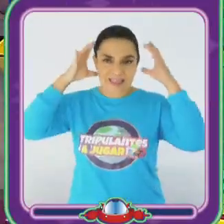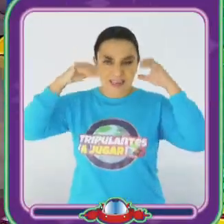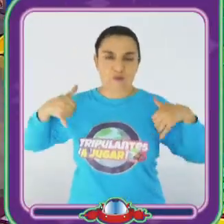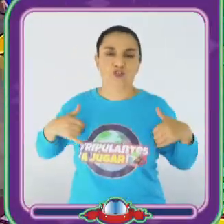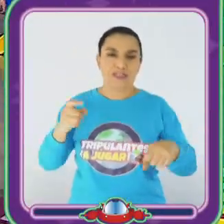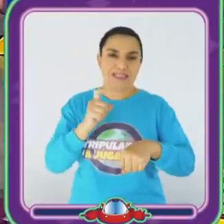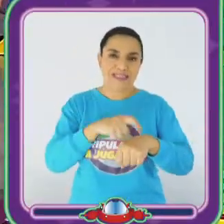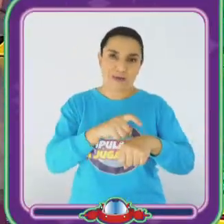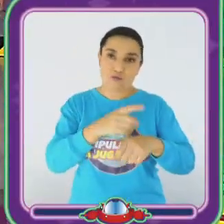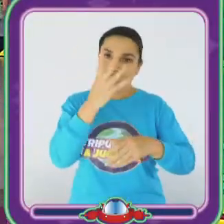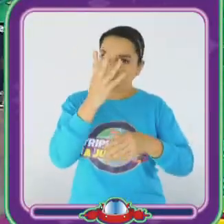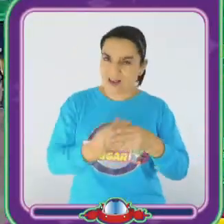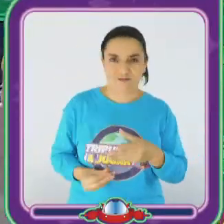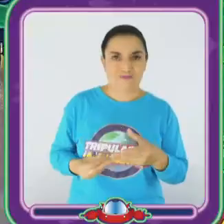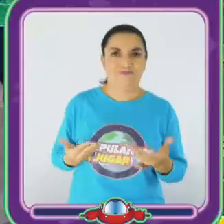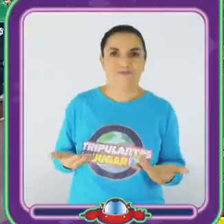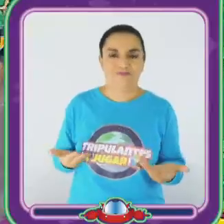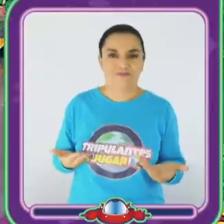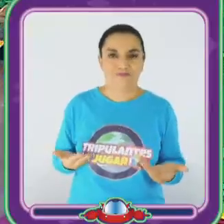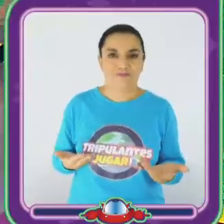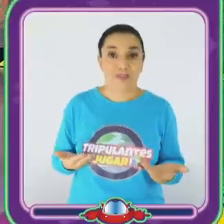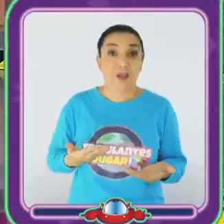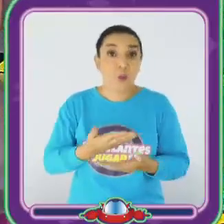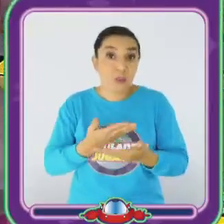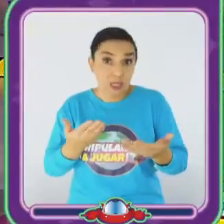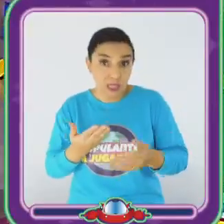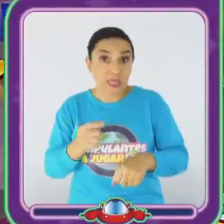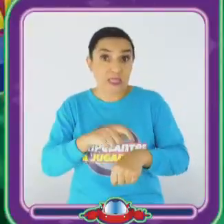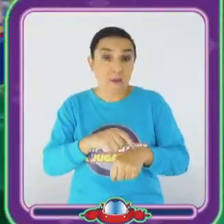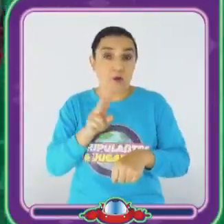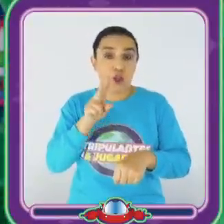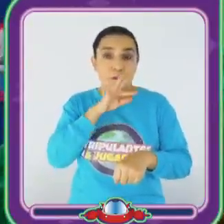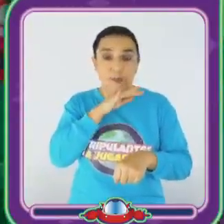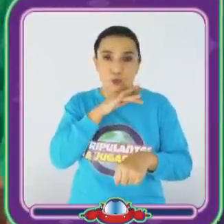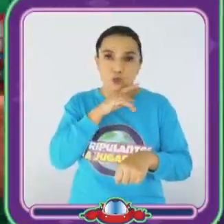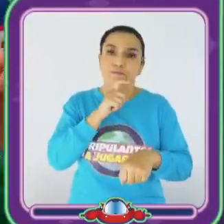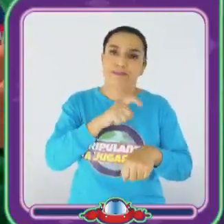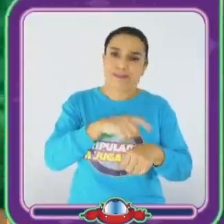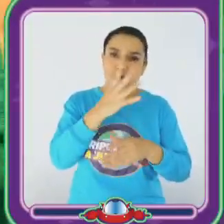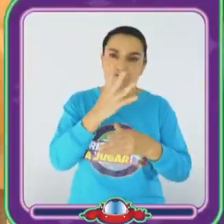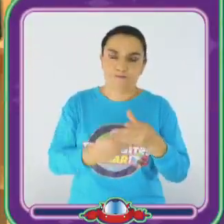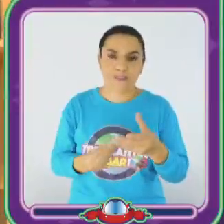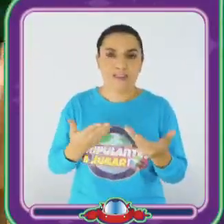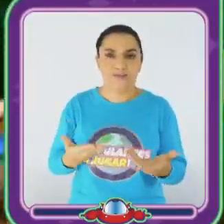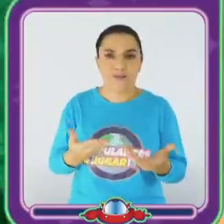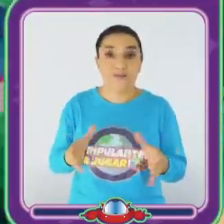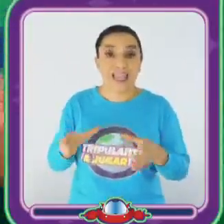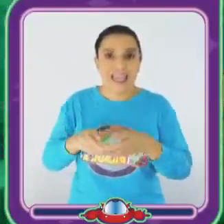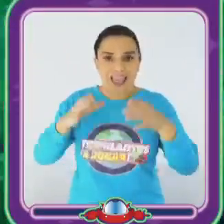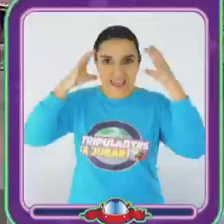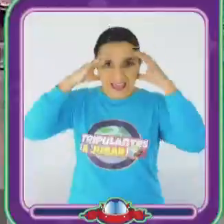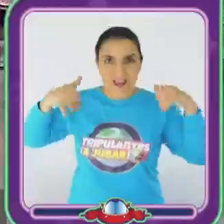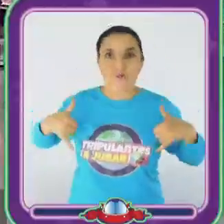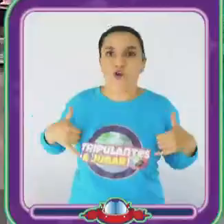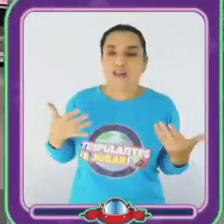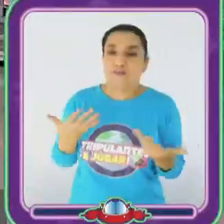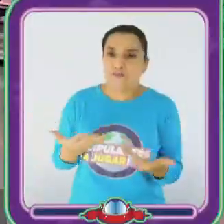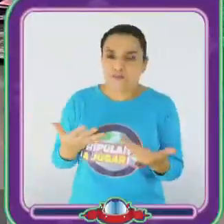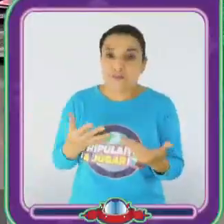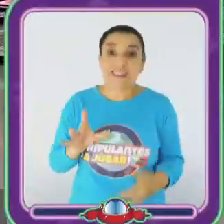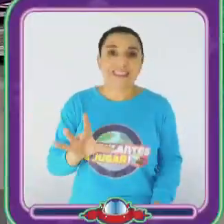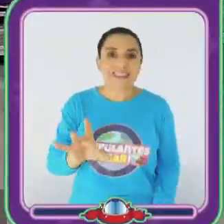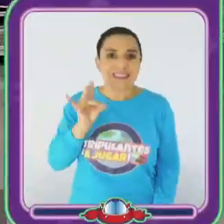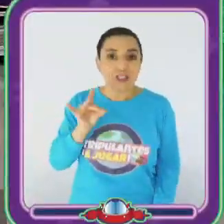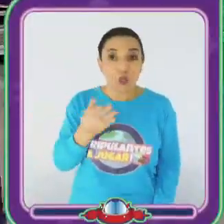el tiempo se ha acabado. Tenían 2 minutos, terminó el tiempo. Tripulación,